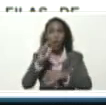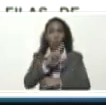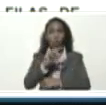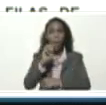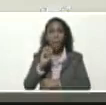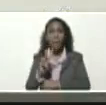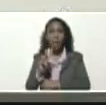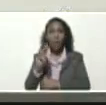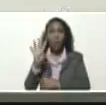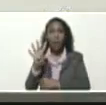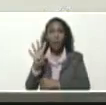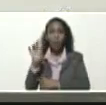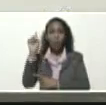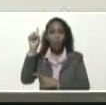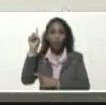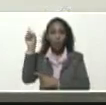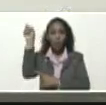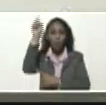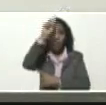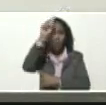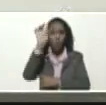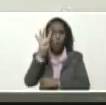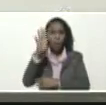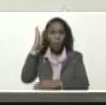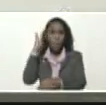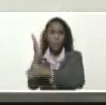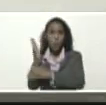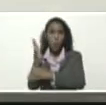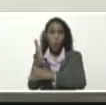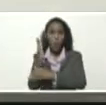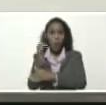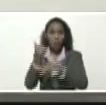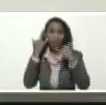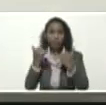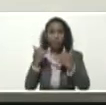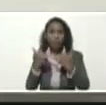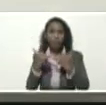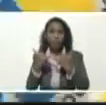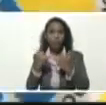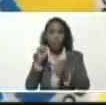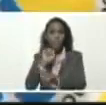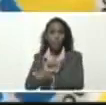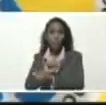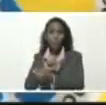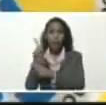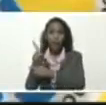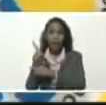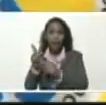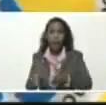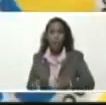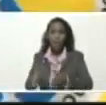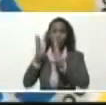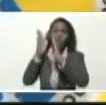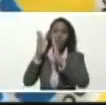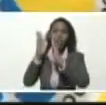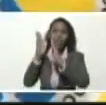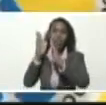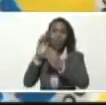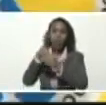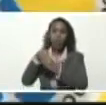26012124. Los 4 aprehendidos en las inmediaciones de los depósitos